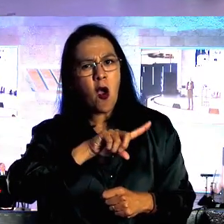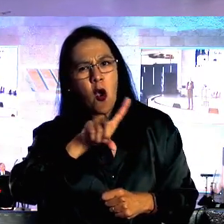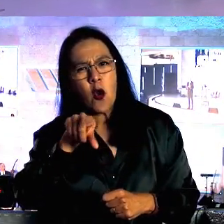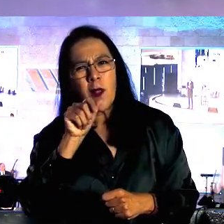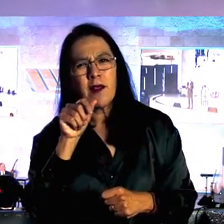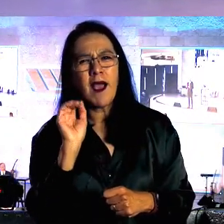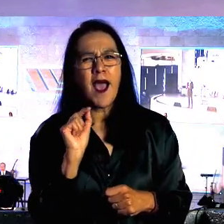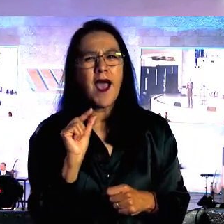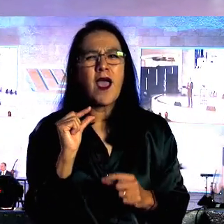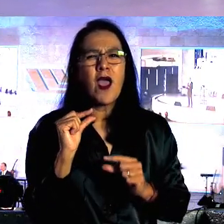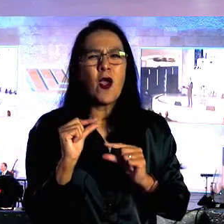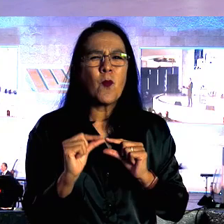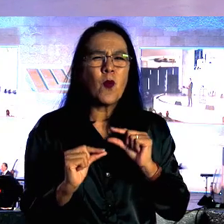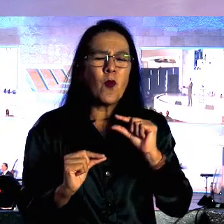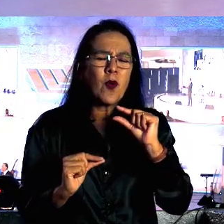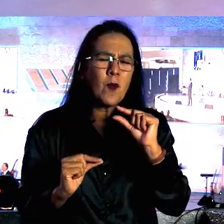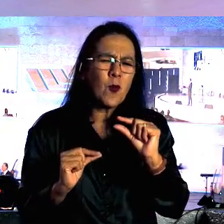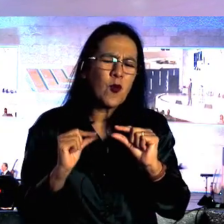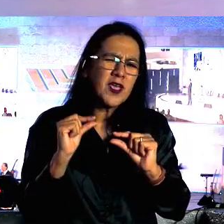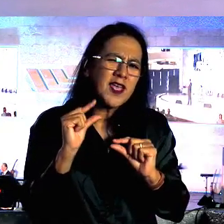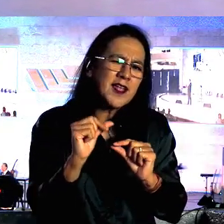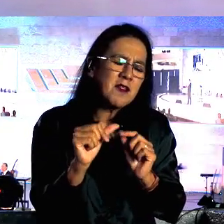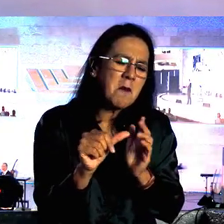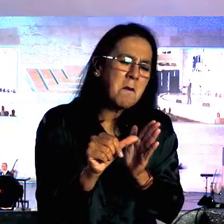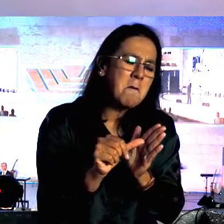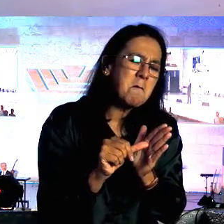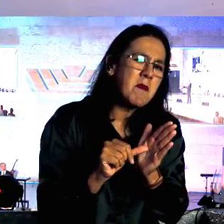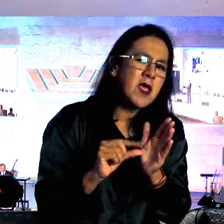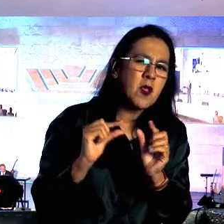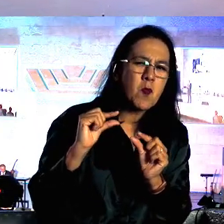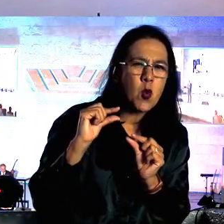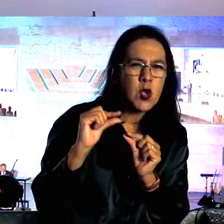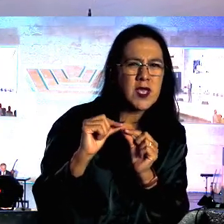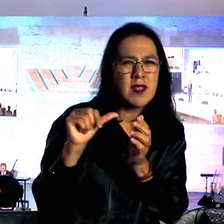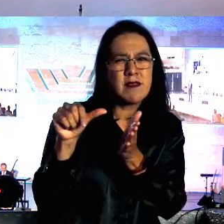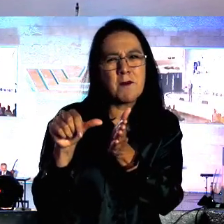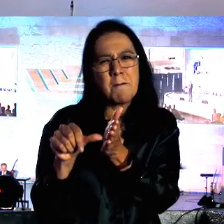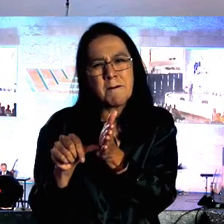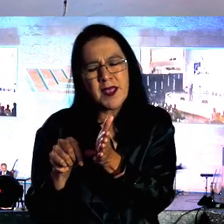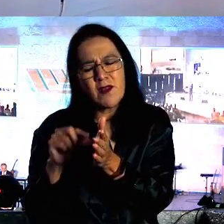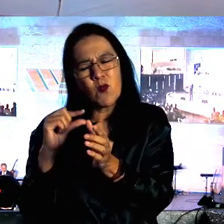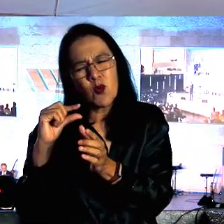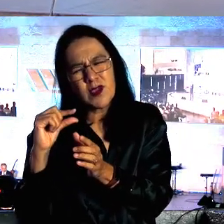fin a meses sin intereses cada vez un poquito más